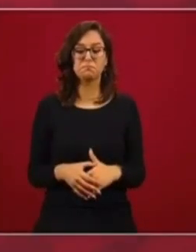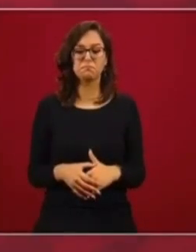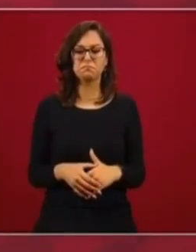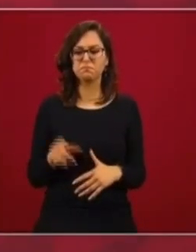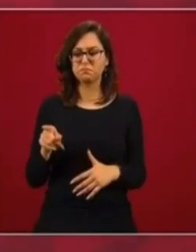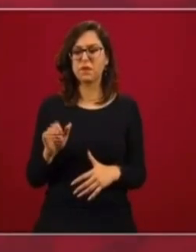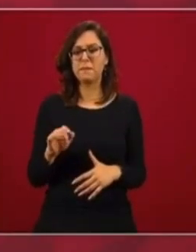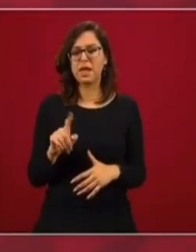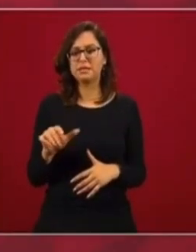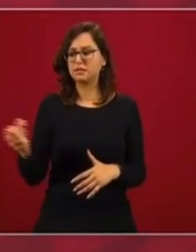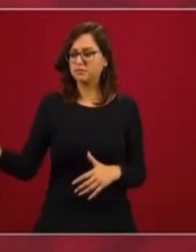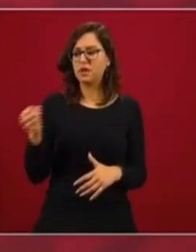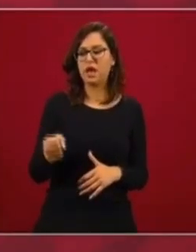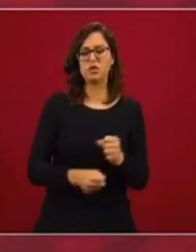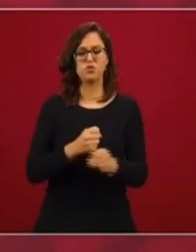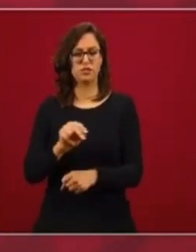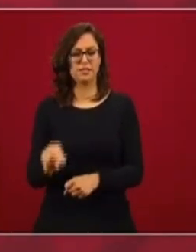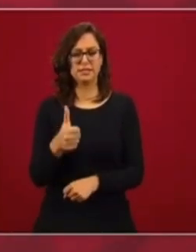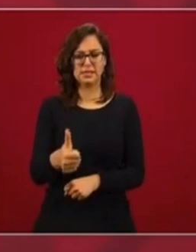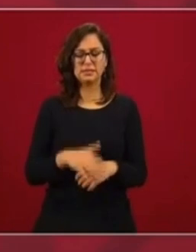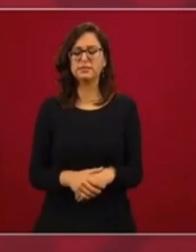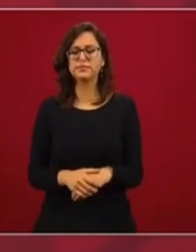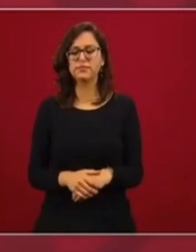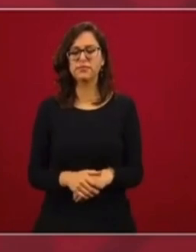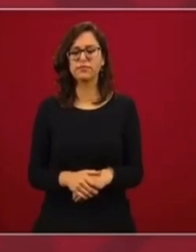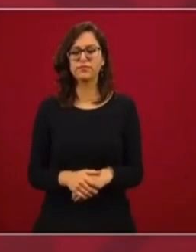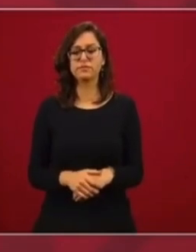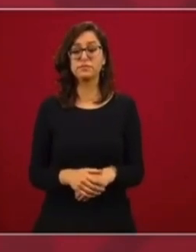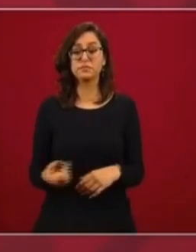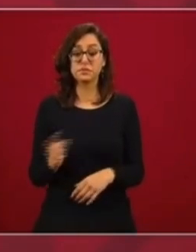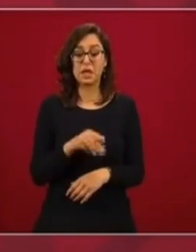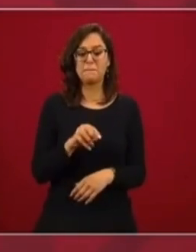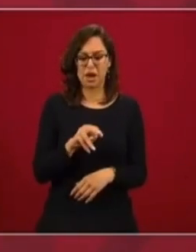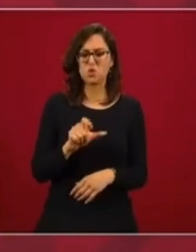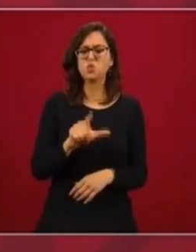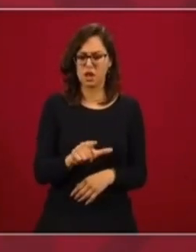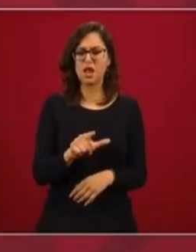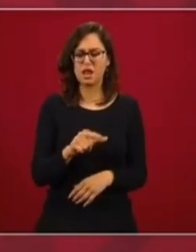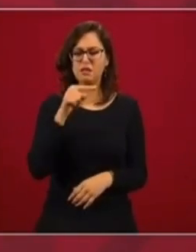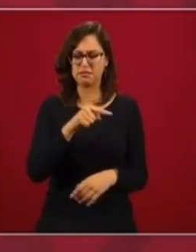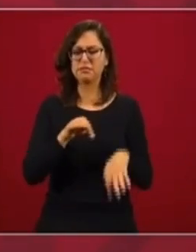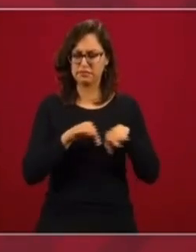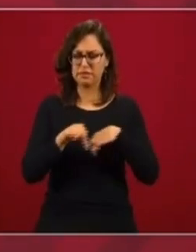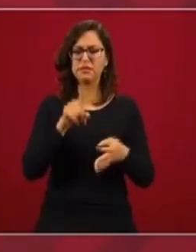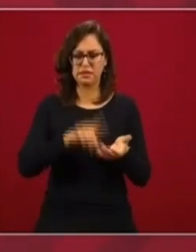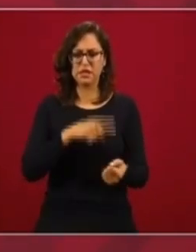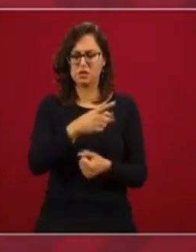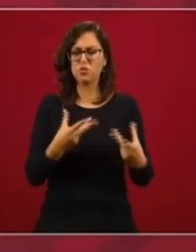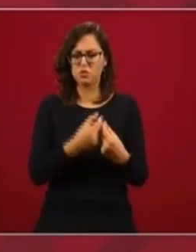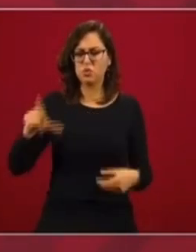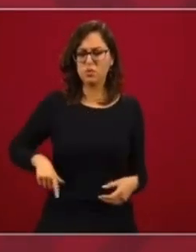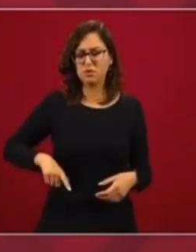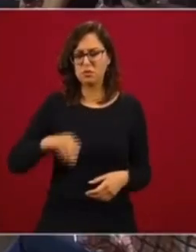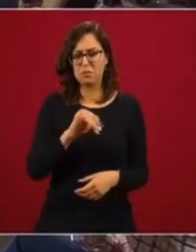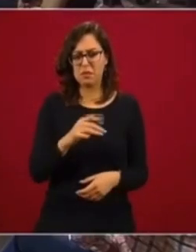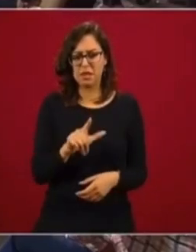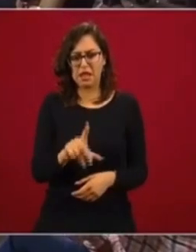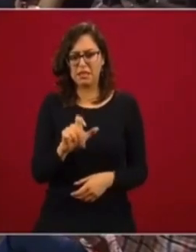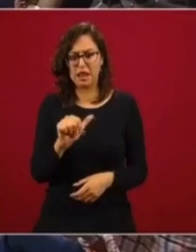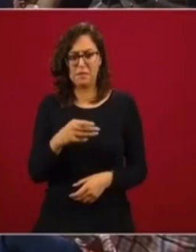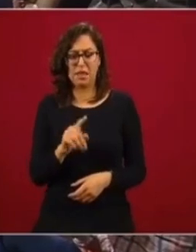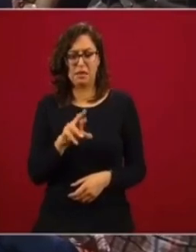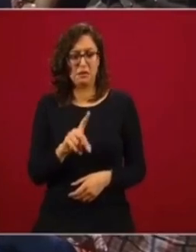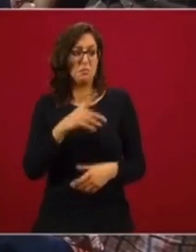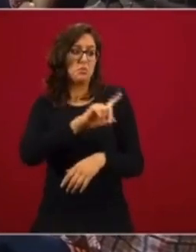imponen a este señor Baeza, el 86, si era Manuel Bartlett, funcionario del gobierno de la Miguel de la Madrid, ya tiene que